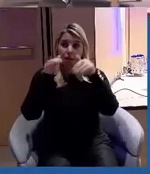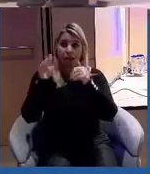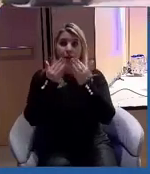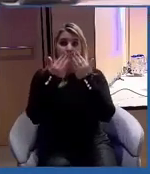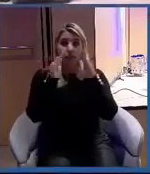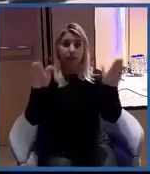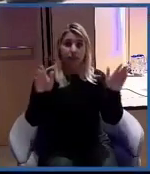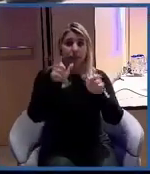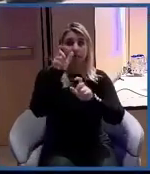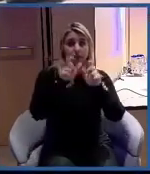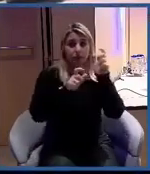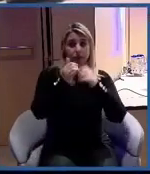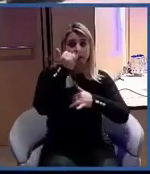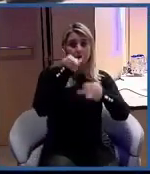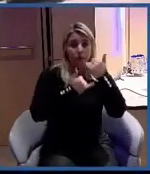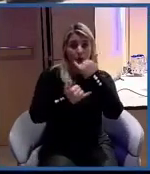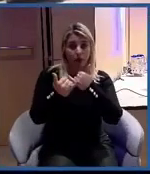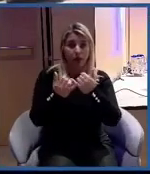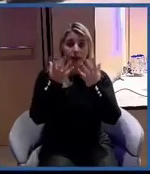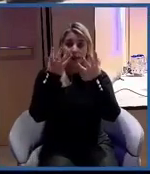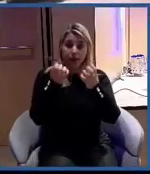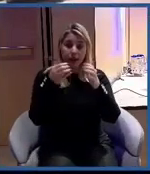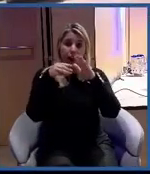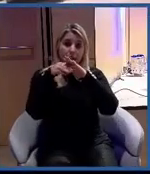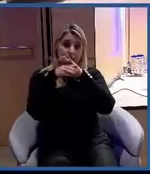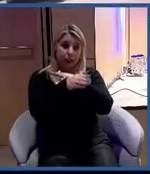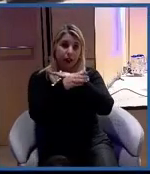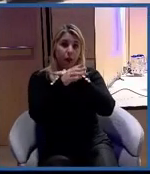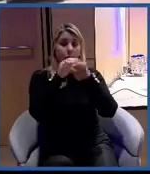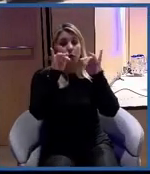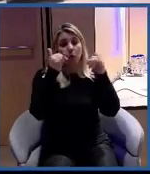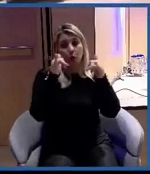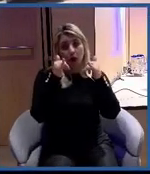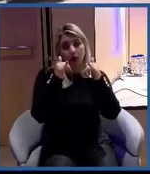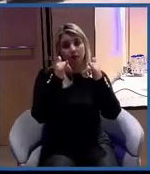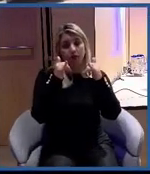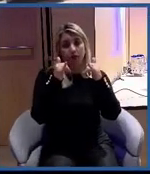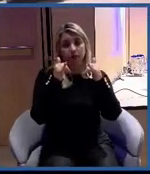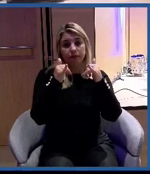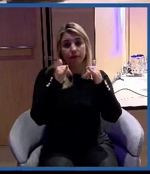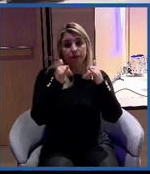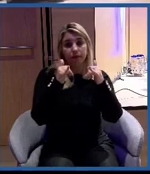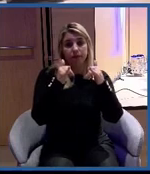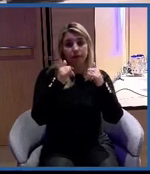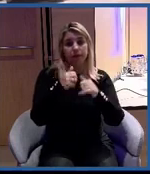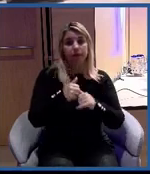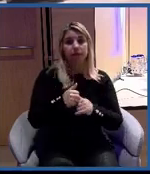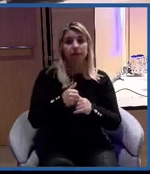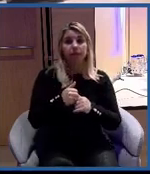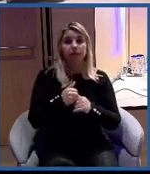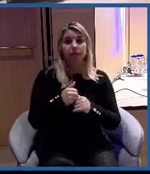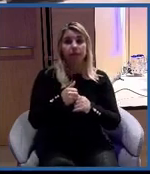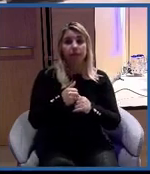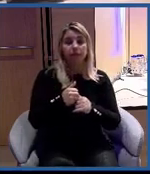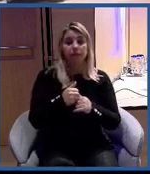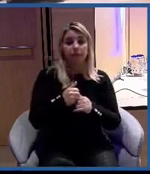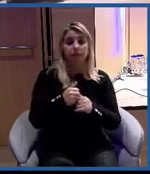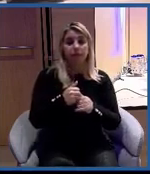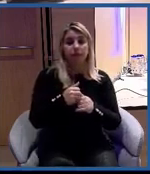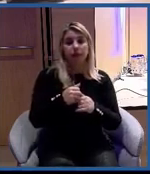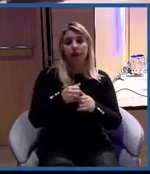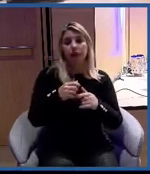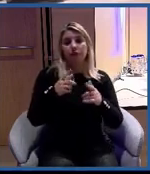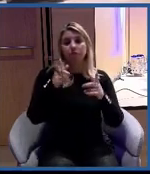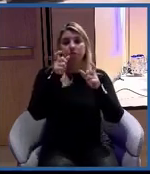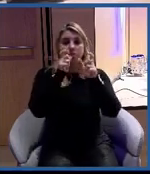a la comunidad de datos que quiera entrar y jugar con la Data si quieren hacer una nube de palabras o lo que se les